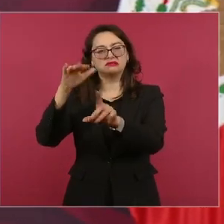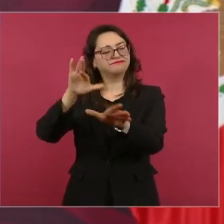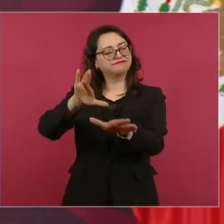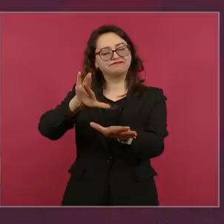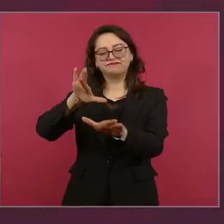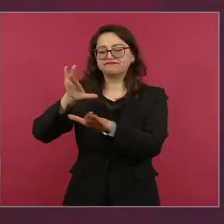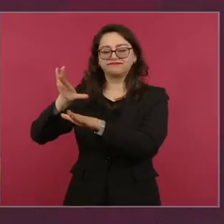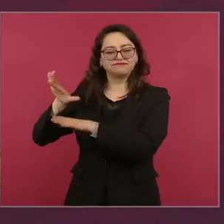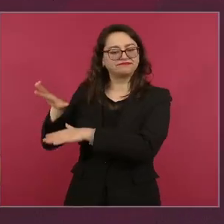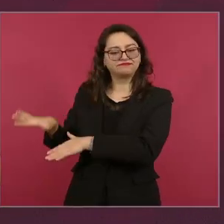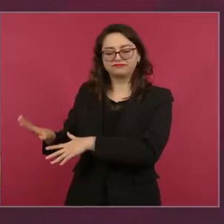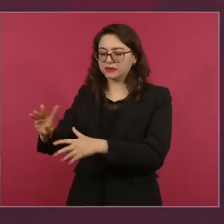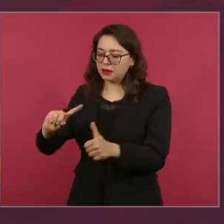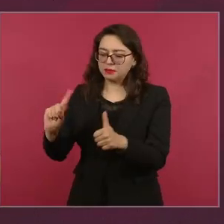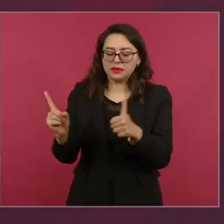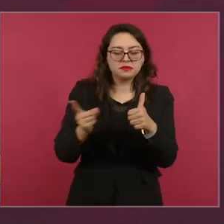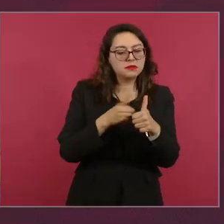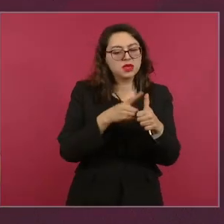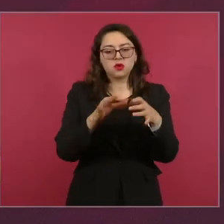y se debe